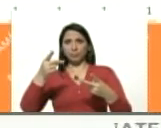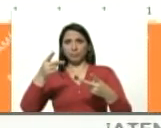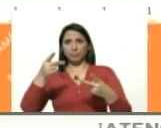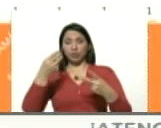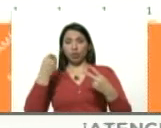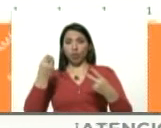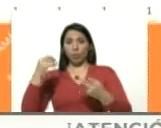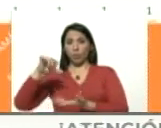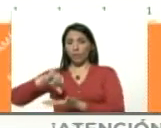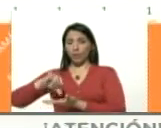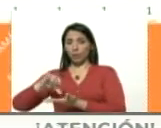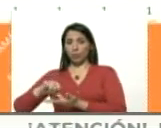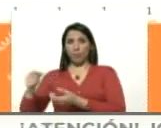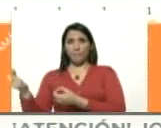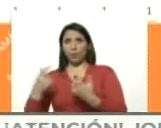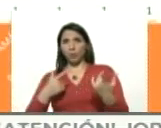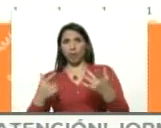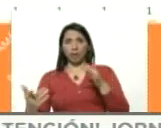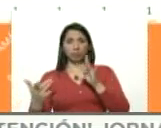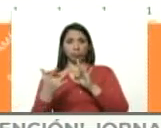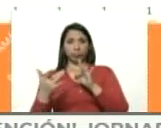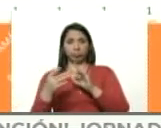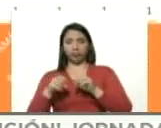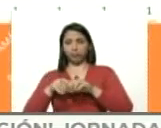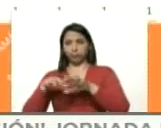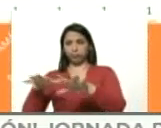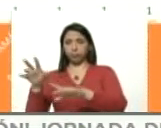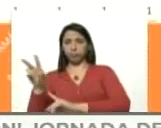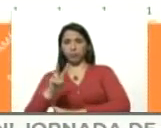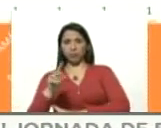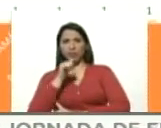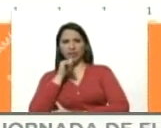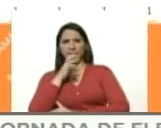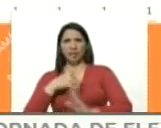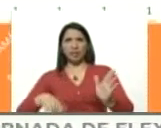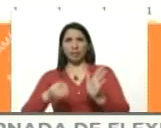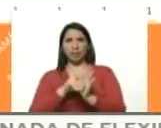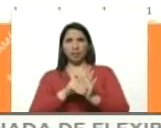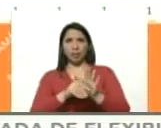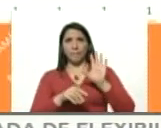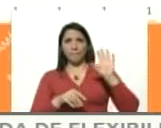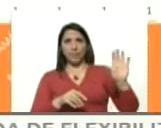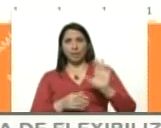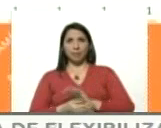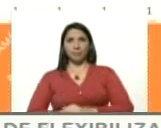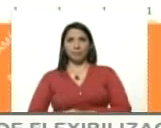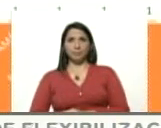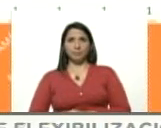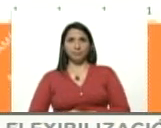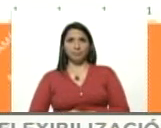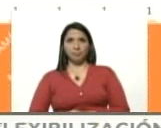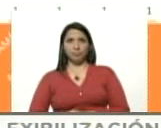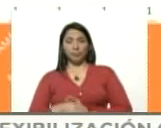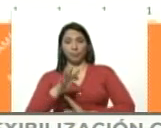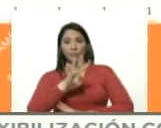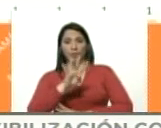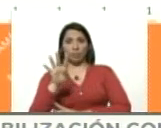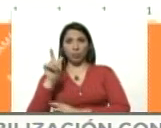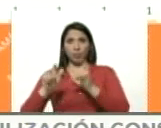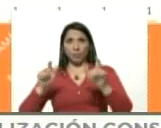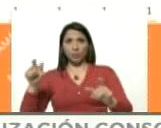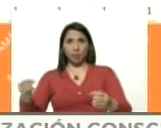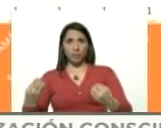vector importado de contagio en Venezuela de quienes han regresado a nuestra patria con 44